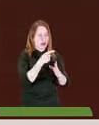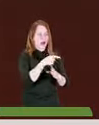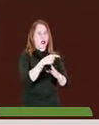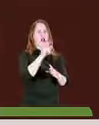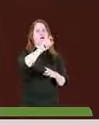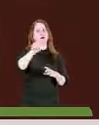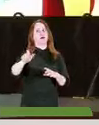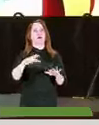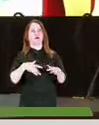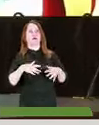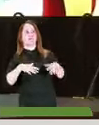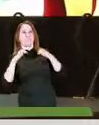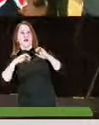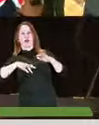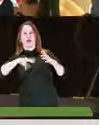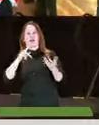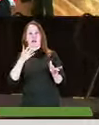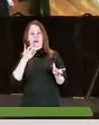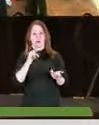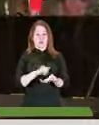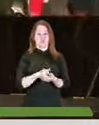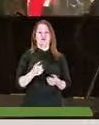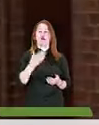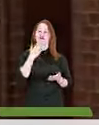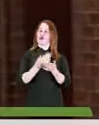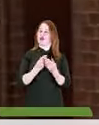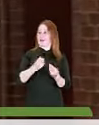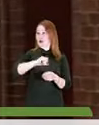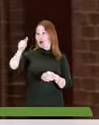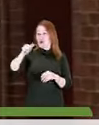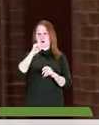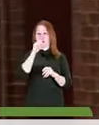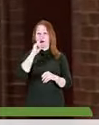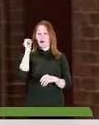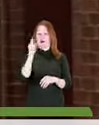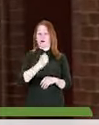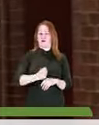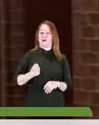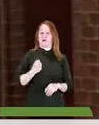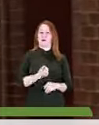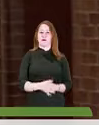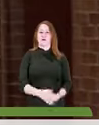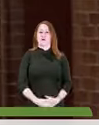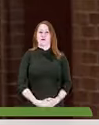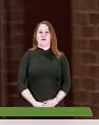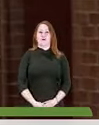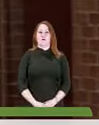delinquen en nuestro sistema. Ok, muchas gracias. Vamos con la siguiente pregunta, por favor.